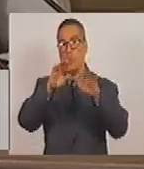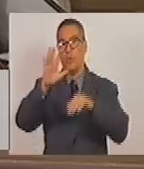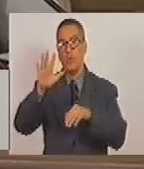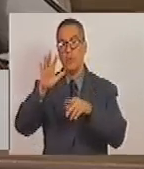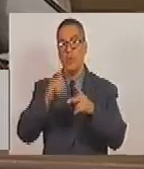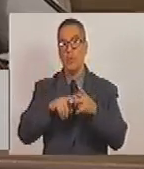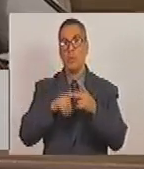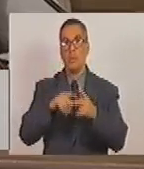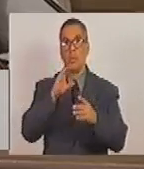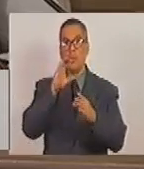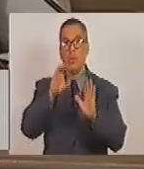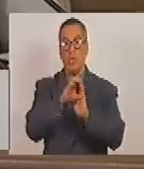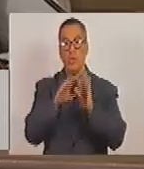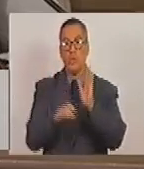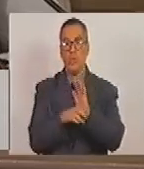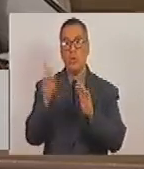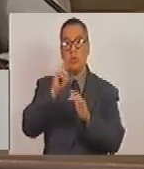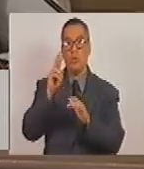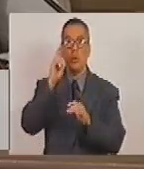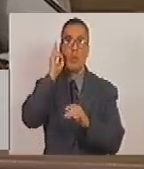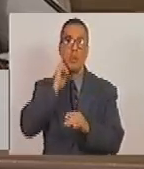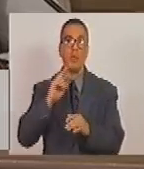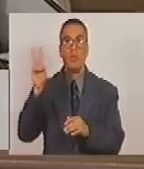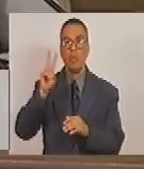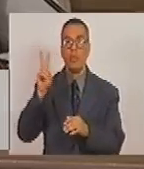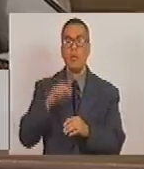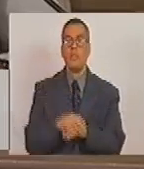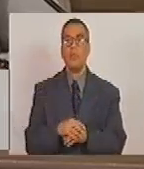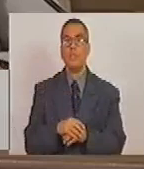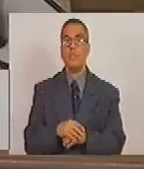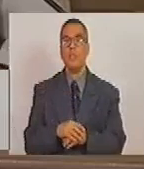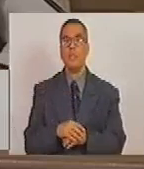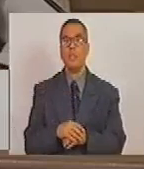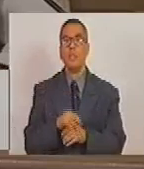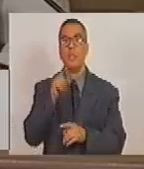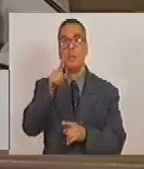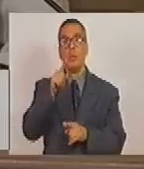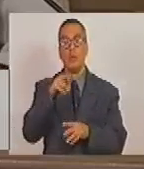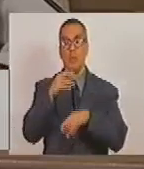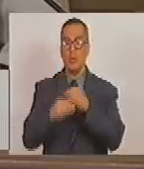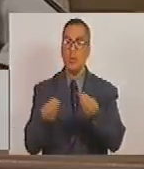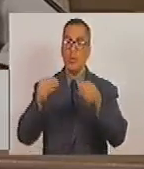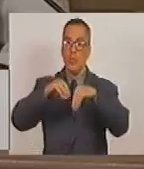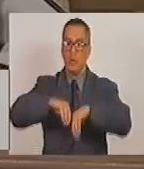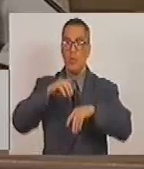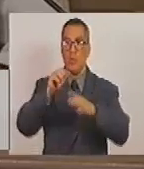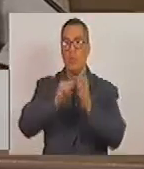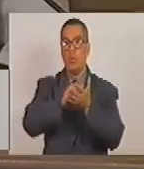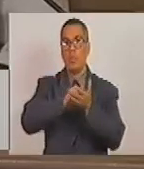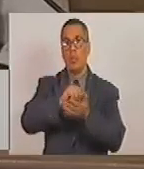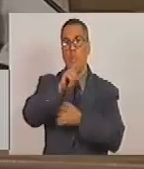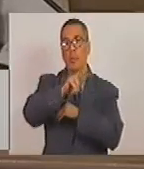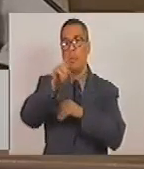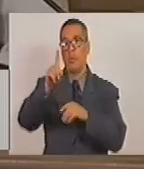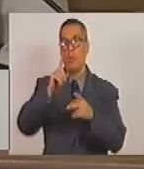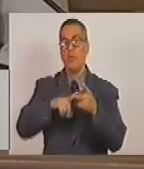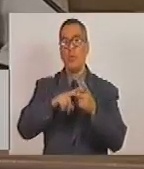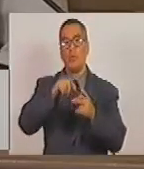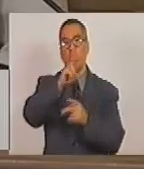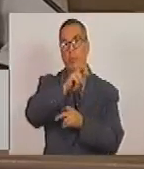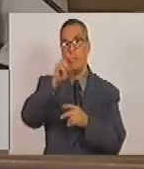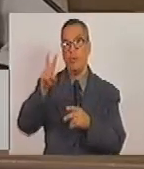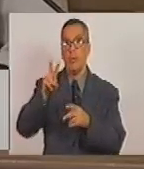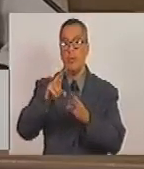295 de la Constitución de la República Bolivariana de Venezuela, en concordancia con los artículos 21 y